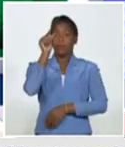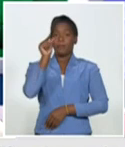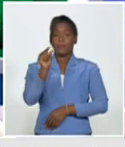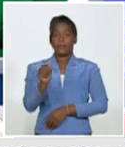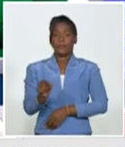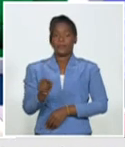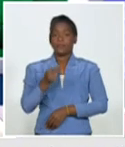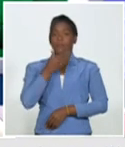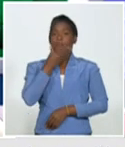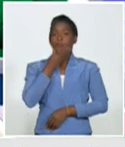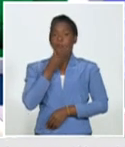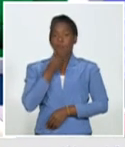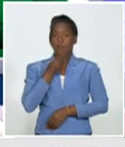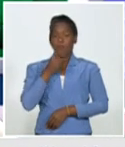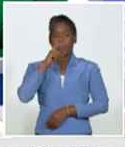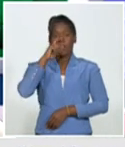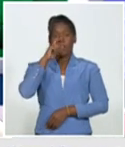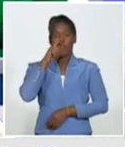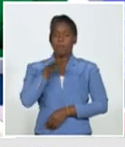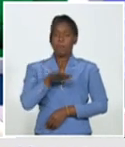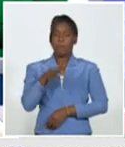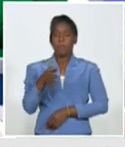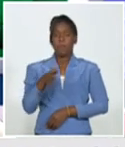joven, 46 años de edad,